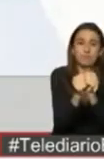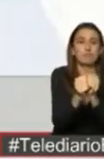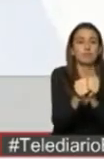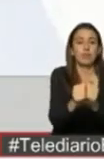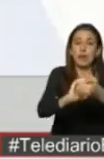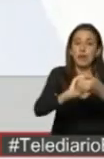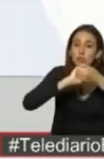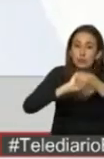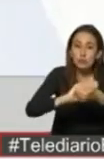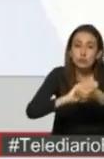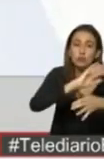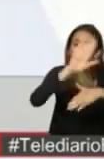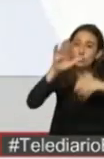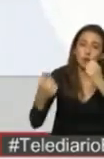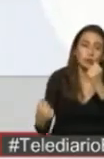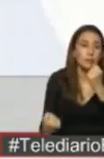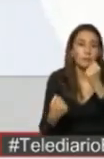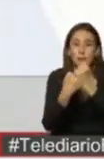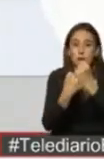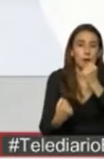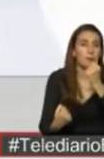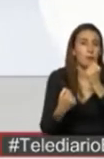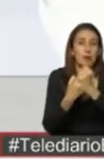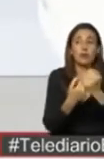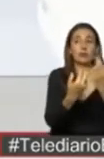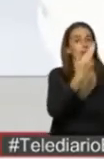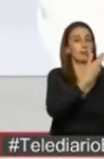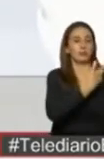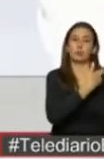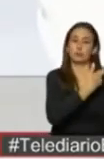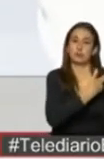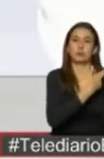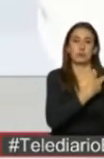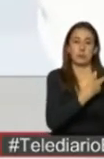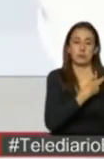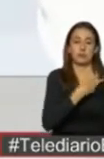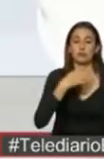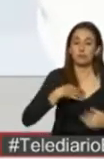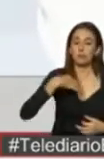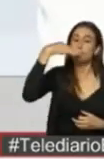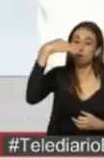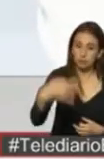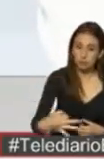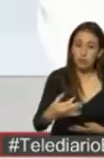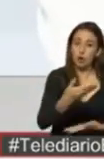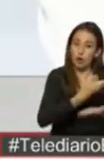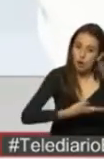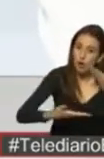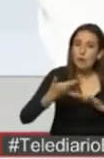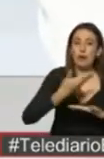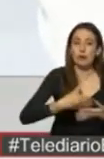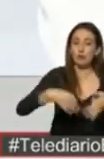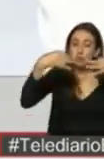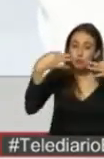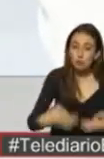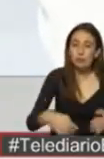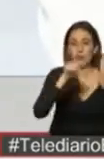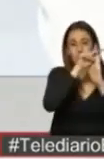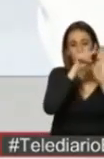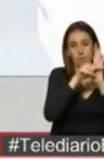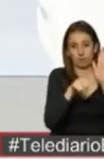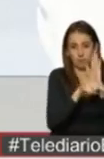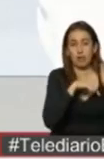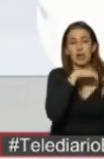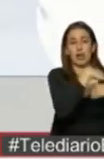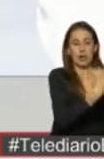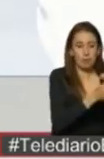que todas las personas tenemos que ser responsables, tenemos que ser disciplinados y cumplir con aquellas recomendaciones